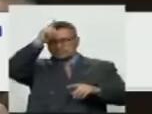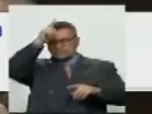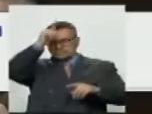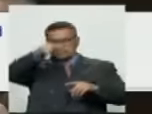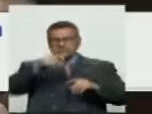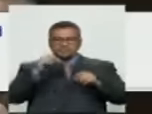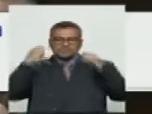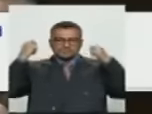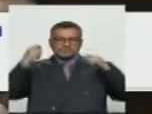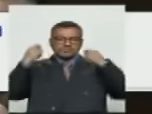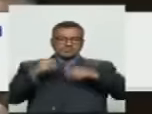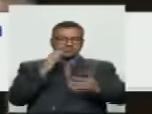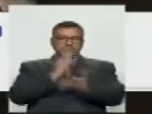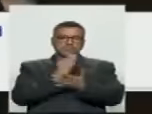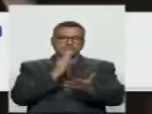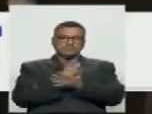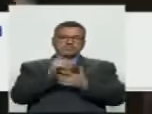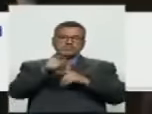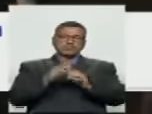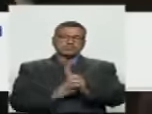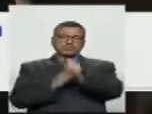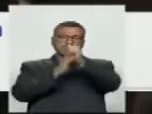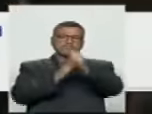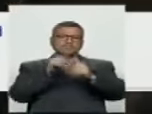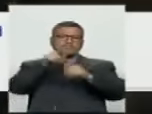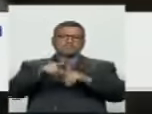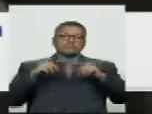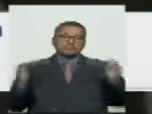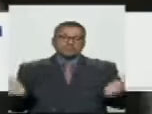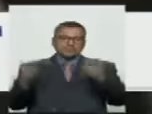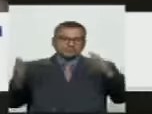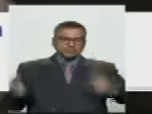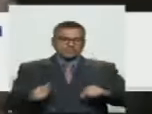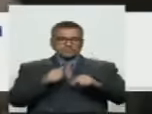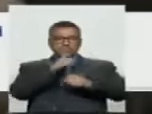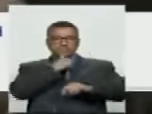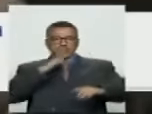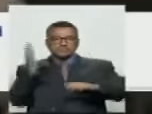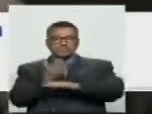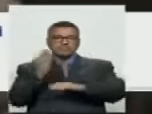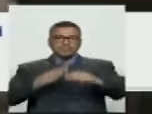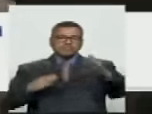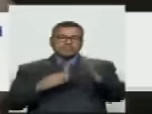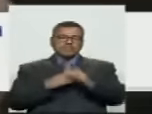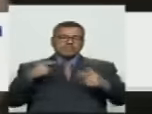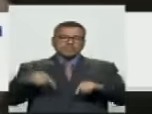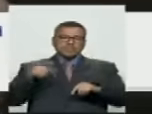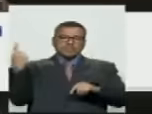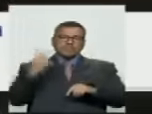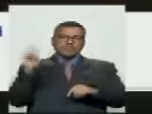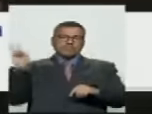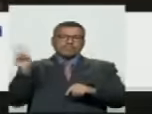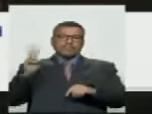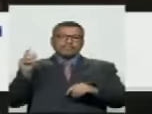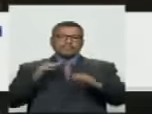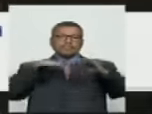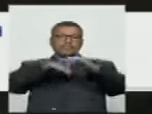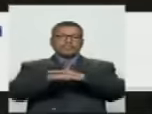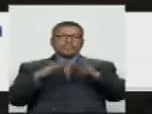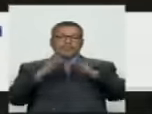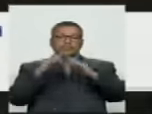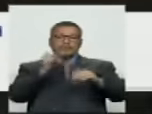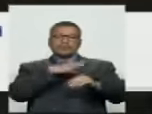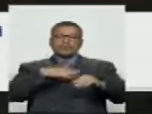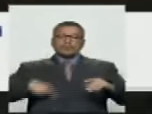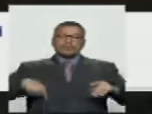en la campaña sistemáticamente una dirigencia que promovió el sostenimiento de sanciones y bloqueo contra el país, que fue a la Casa Blanca y al